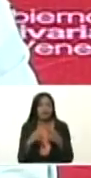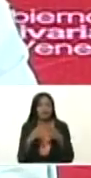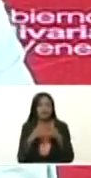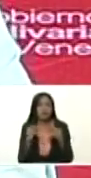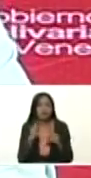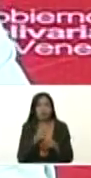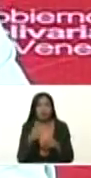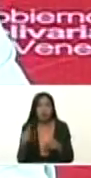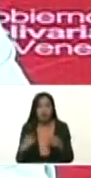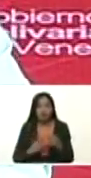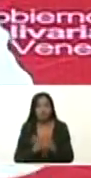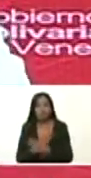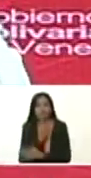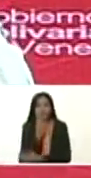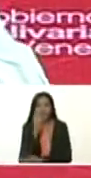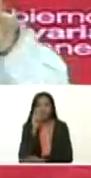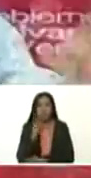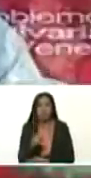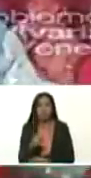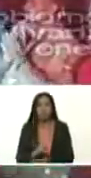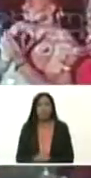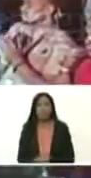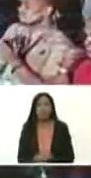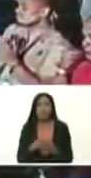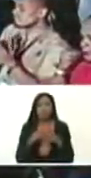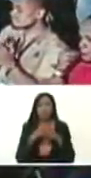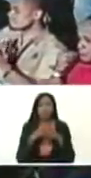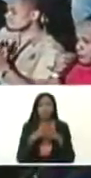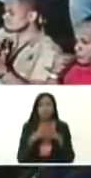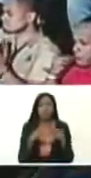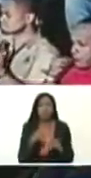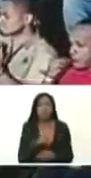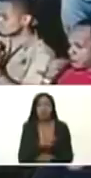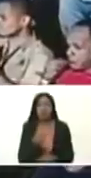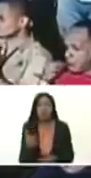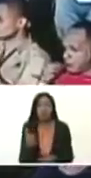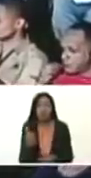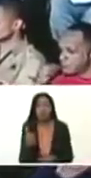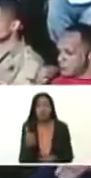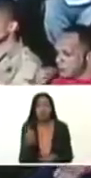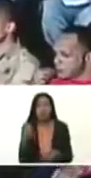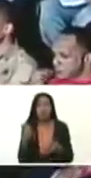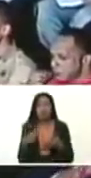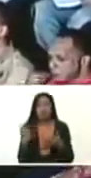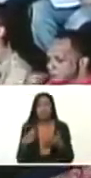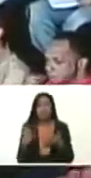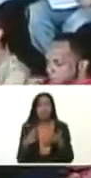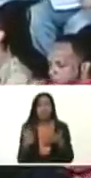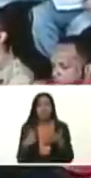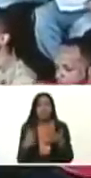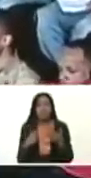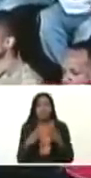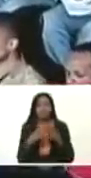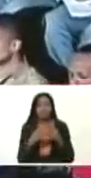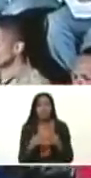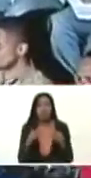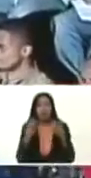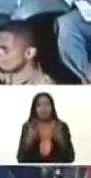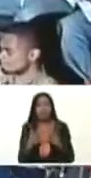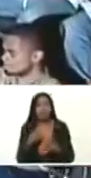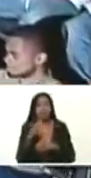empresas forestales, de todas las briqueteras, de Garbonorca, de Ferrominera, de todas las empresas.